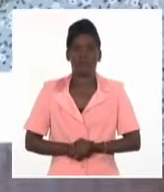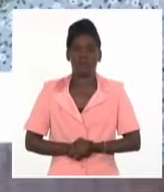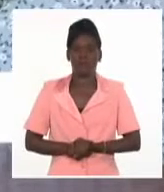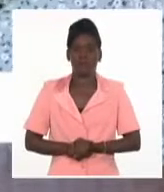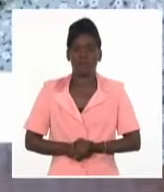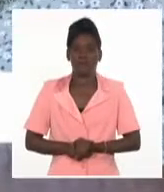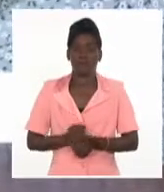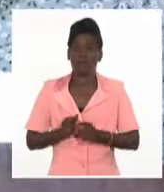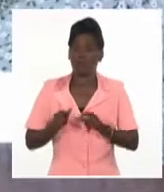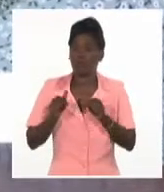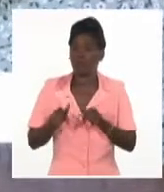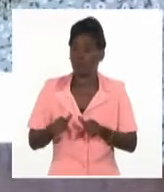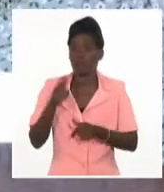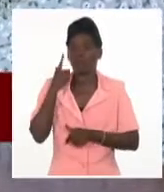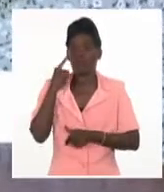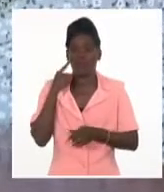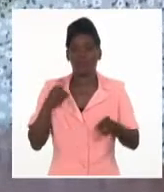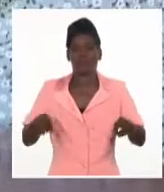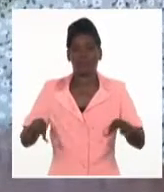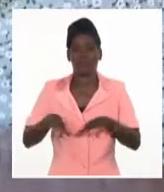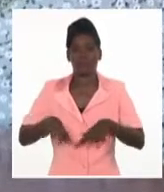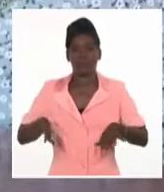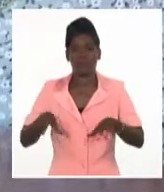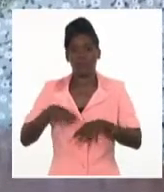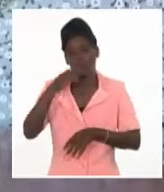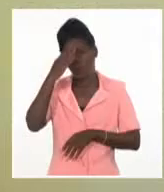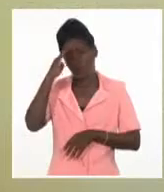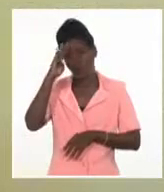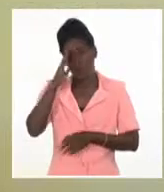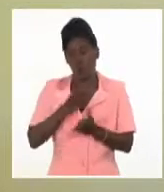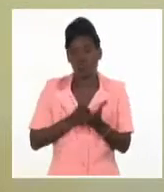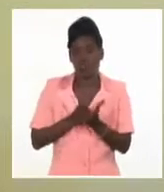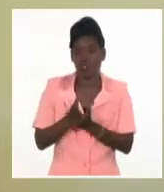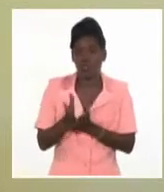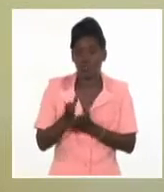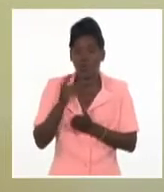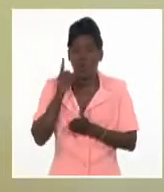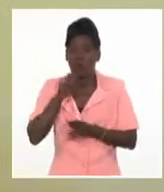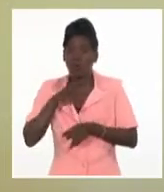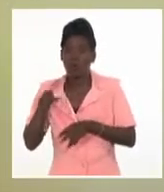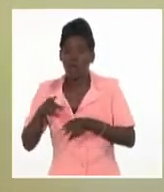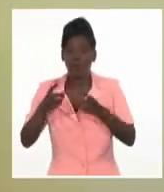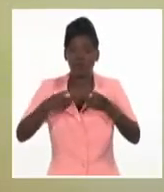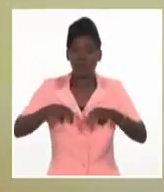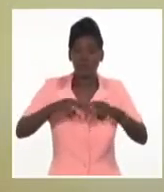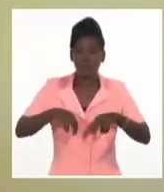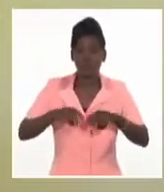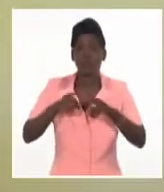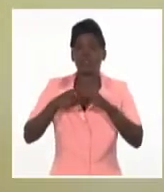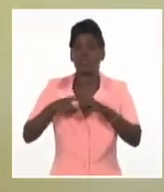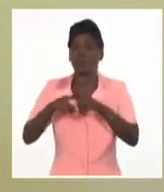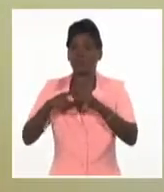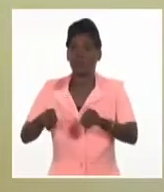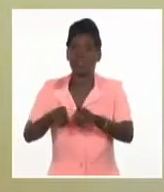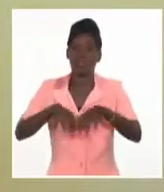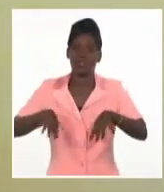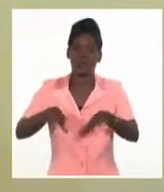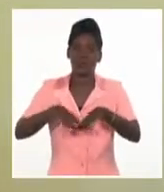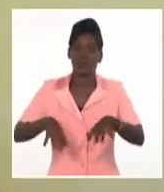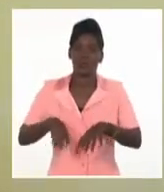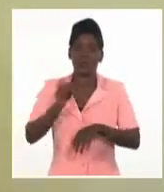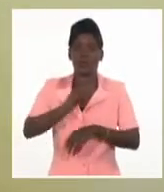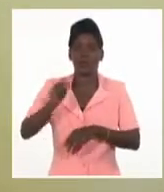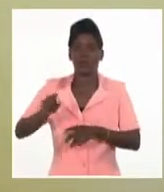hoy existe de esta forma. Es decir, Cuba se mueve a una política de una búsqueda de circularidad, de temporalidad,